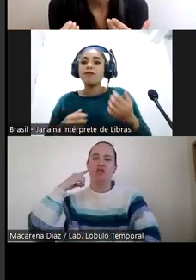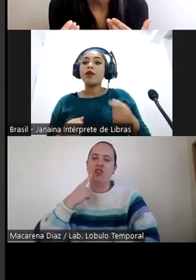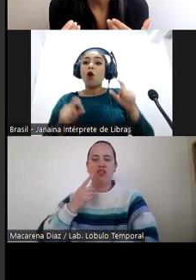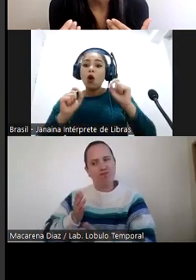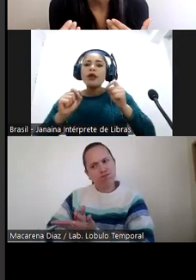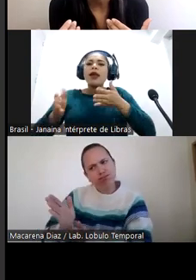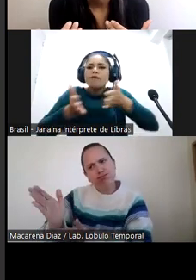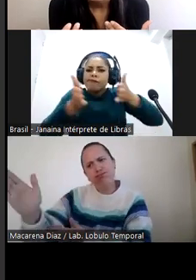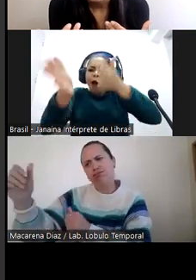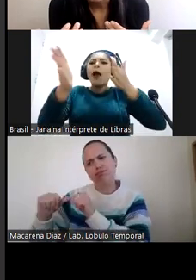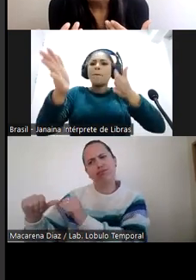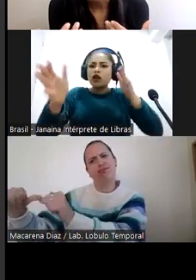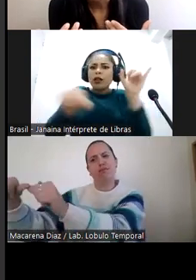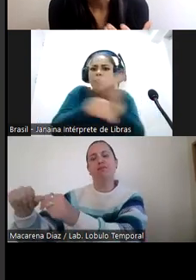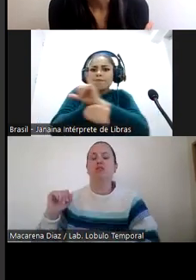camino y que la